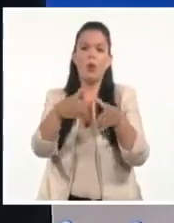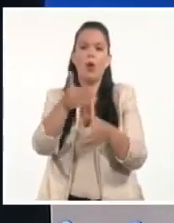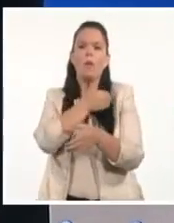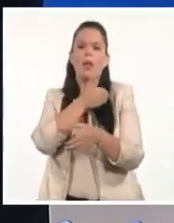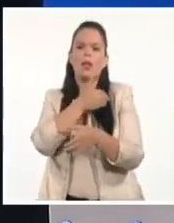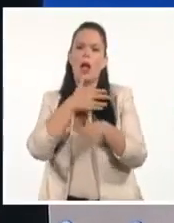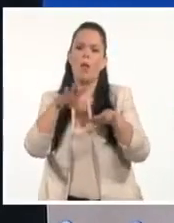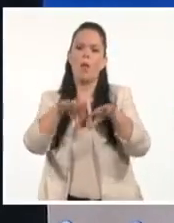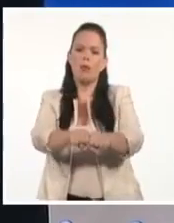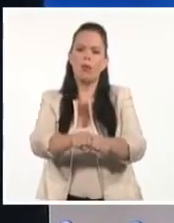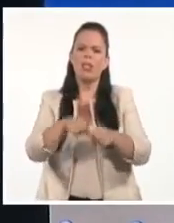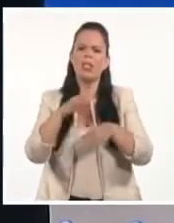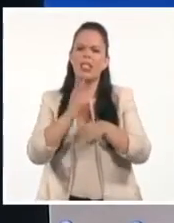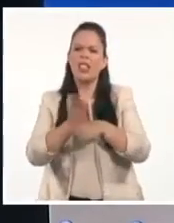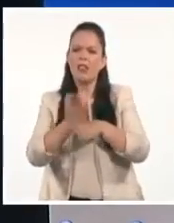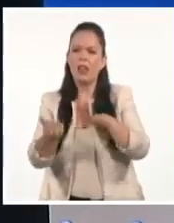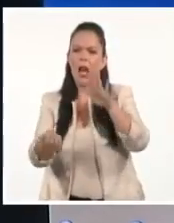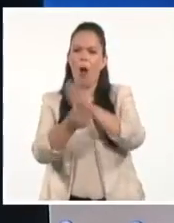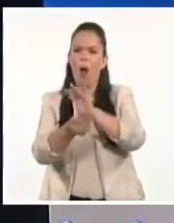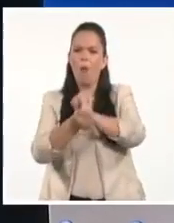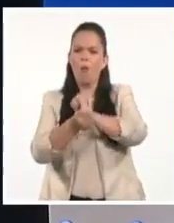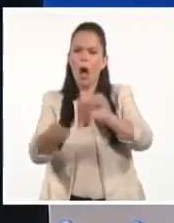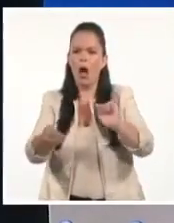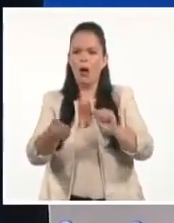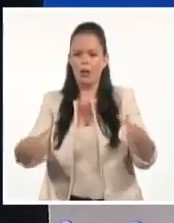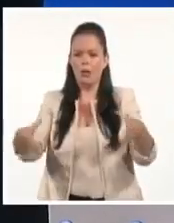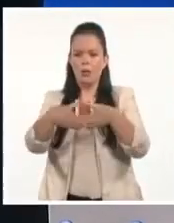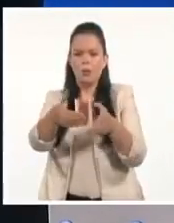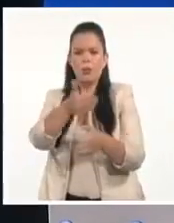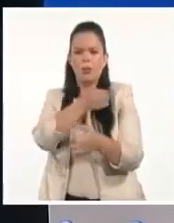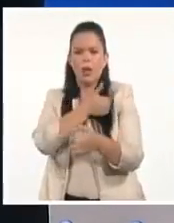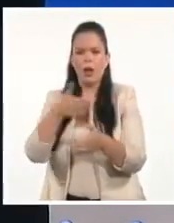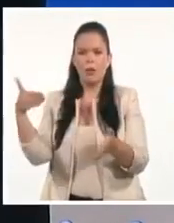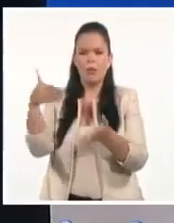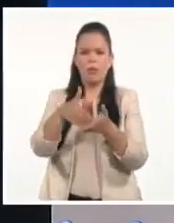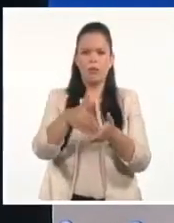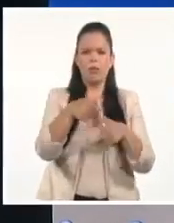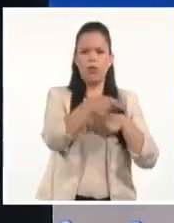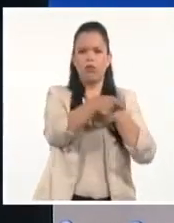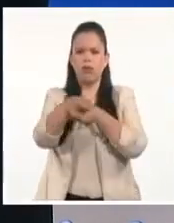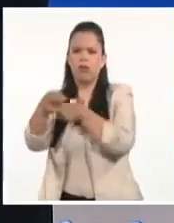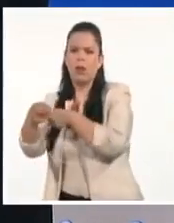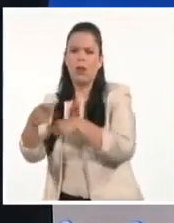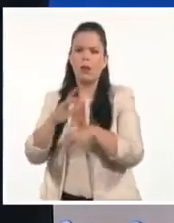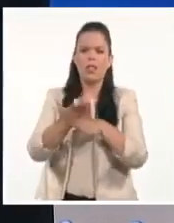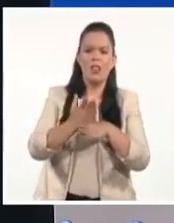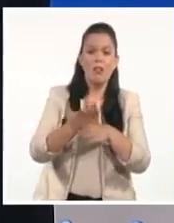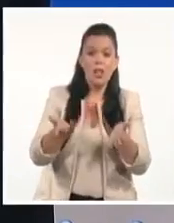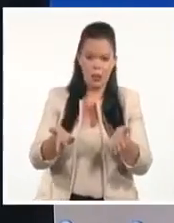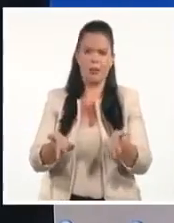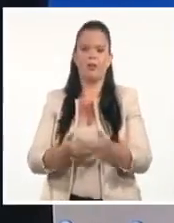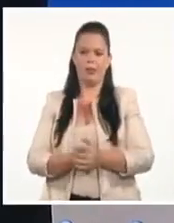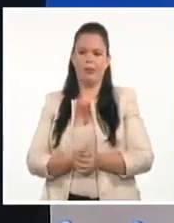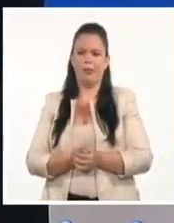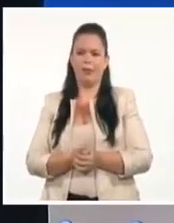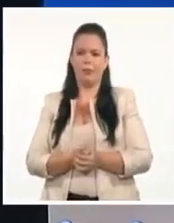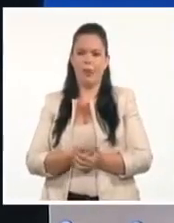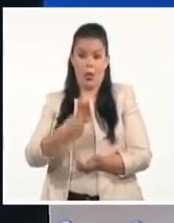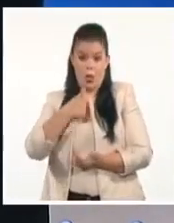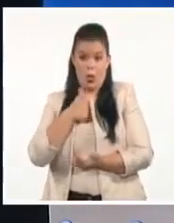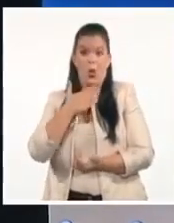y bombas, o lo que es lo mismo, muertes, incertidumbre y un país en guerra. Yo no quiero eso para ningún